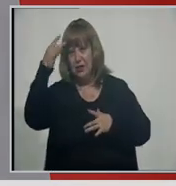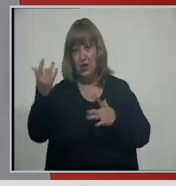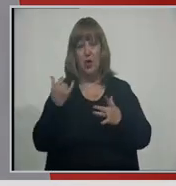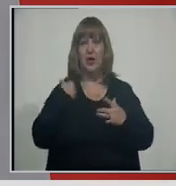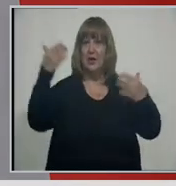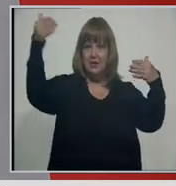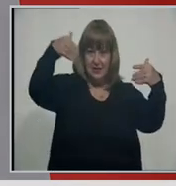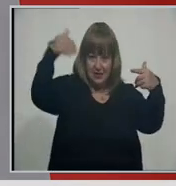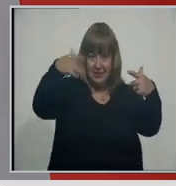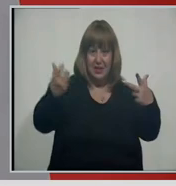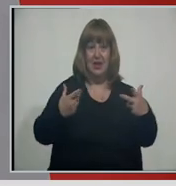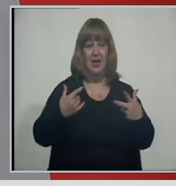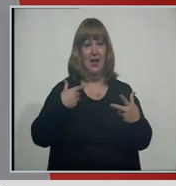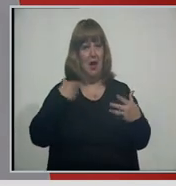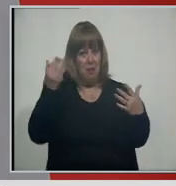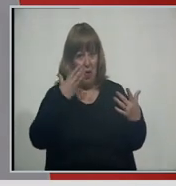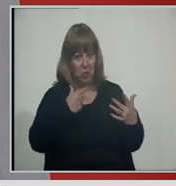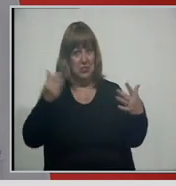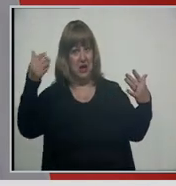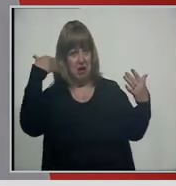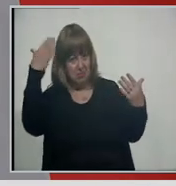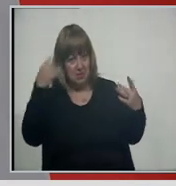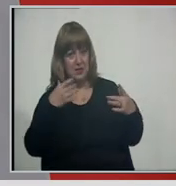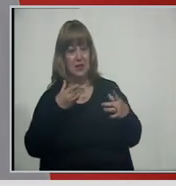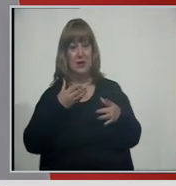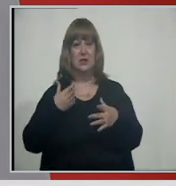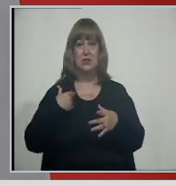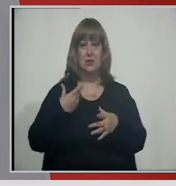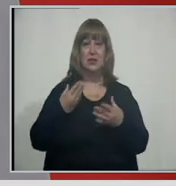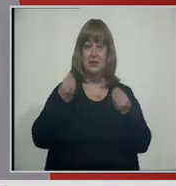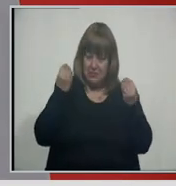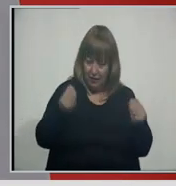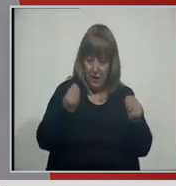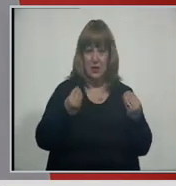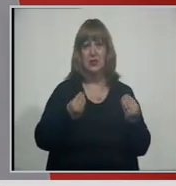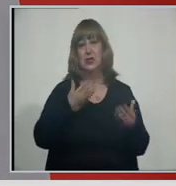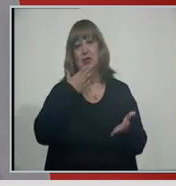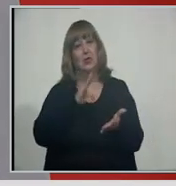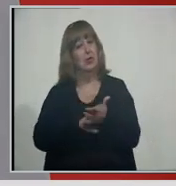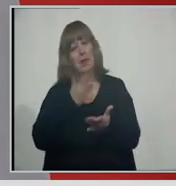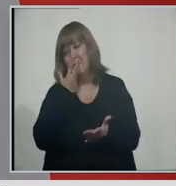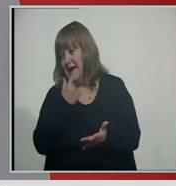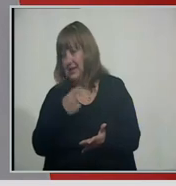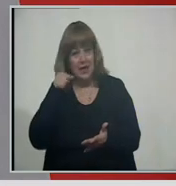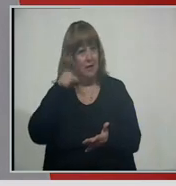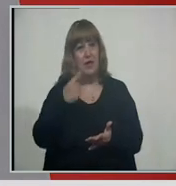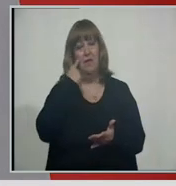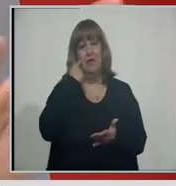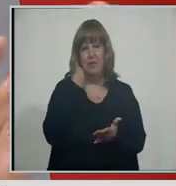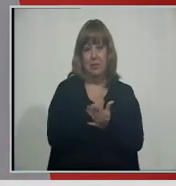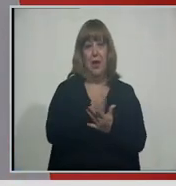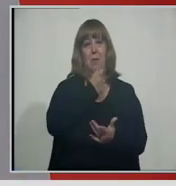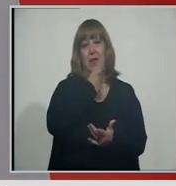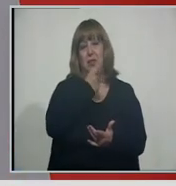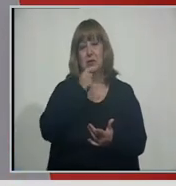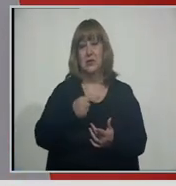estas audiciones de algo que no me precio la forma mal es merecedor y si te juro que vendría miramiento se lo estoy pensando le pedí un